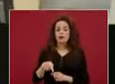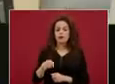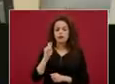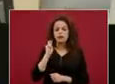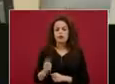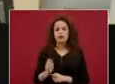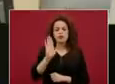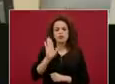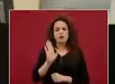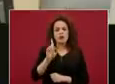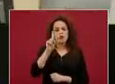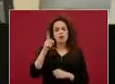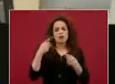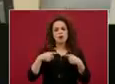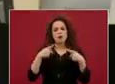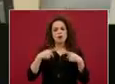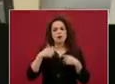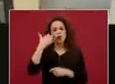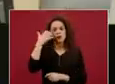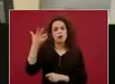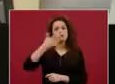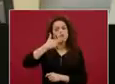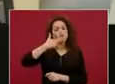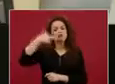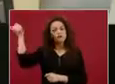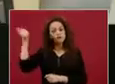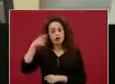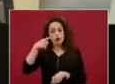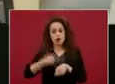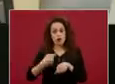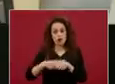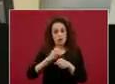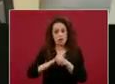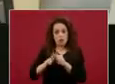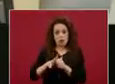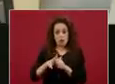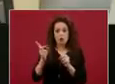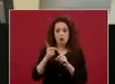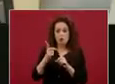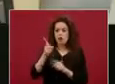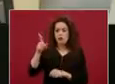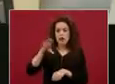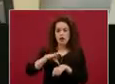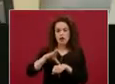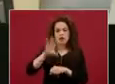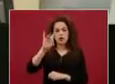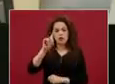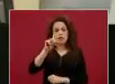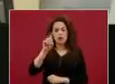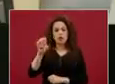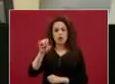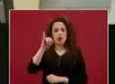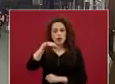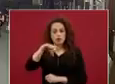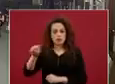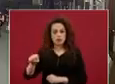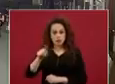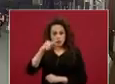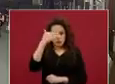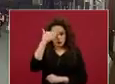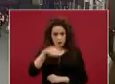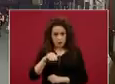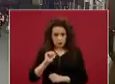de suicidio de un paciente de COVID en la clínica 30 del IMSS. No sé si saben, a final de cuentas, qué pasó.